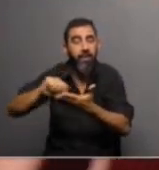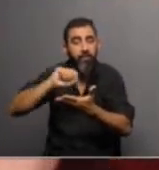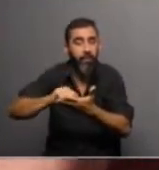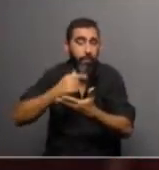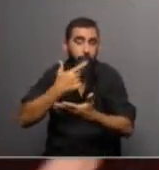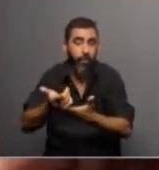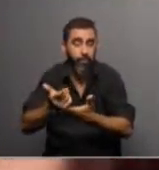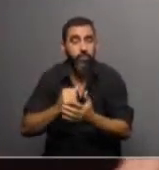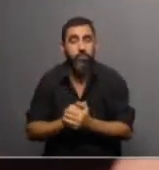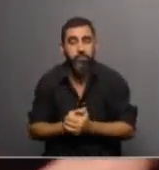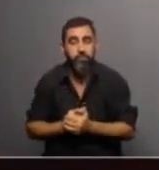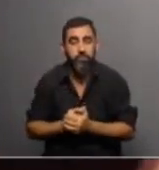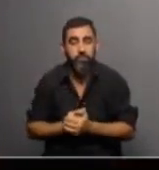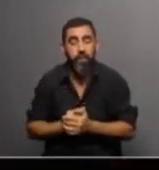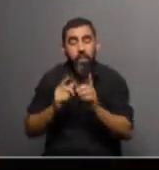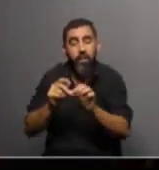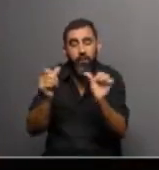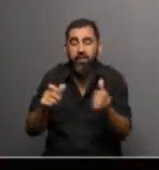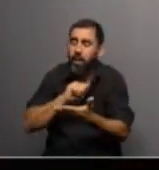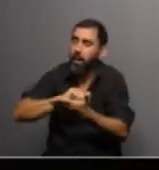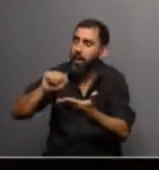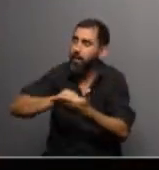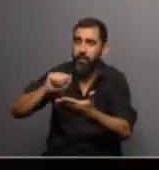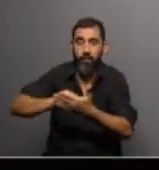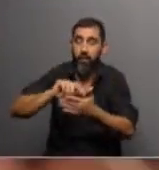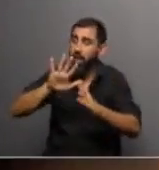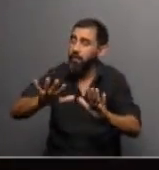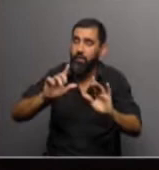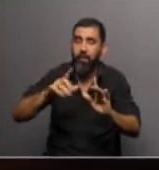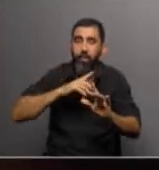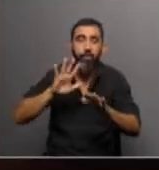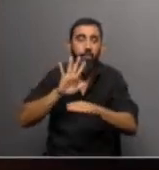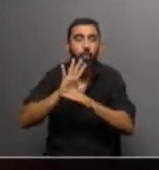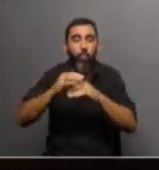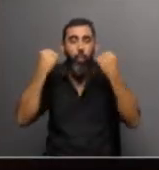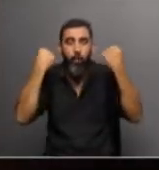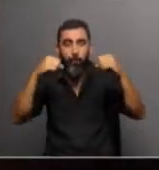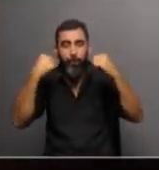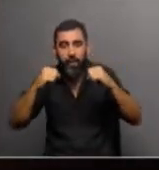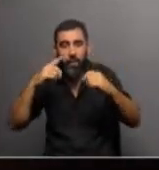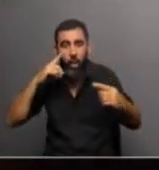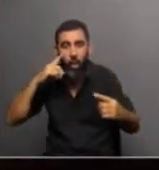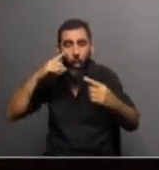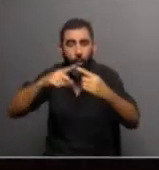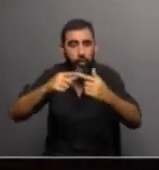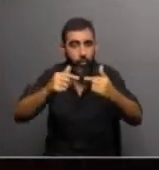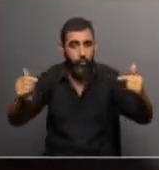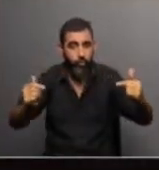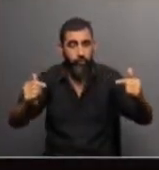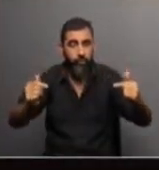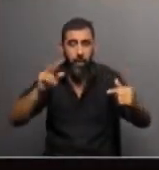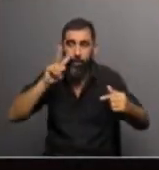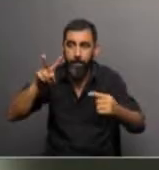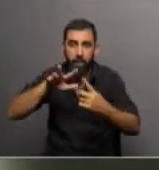¿no? Bueno, lo que tenés que hacer es escribir. Y ahí tienen como un ejercicio que se llama la escritura del objeto. Mirá alrededor